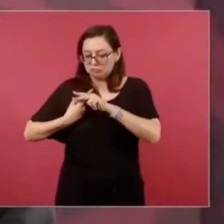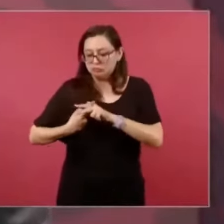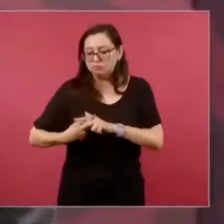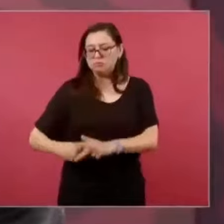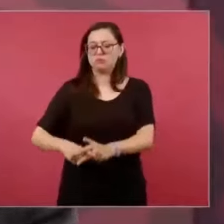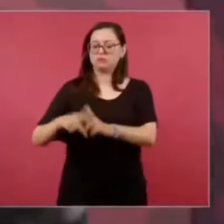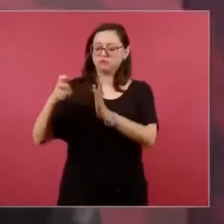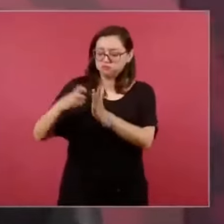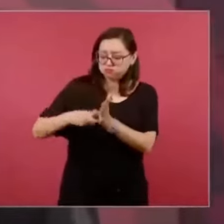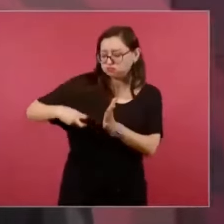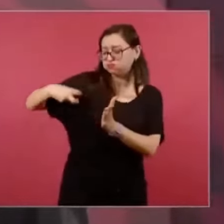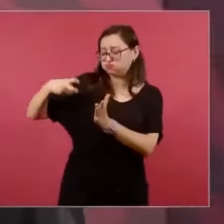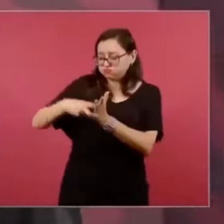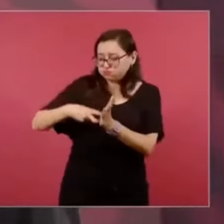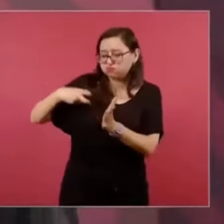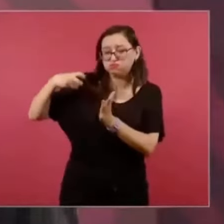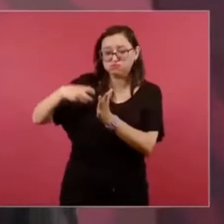esta primera etapa,